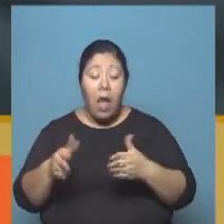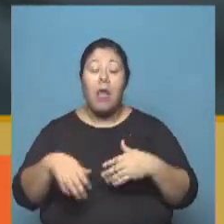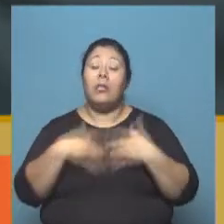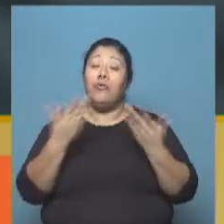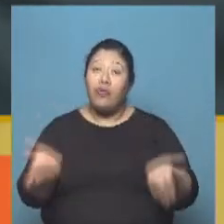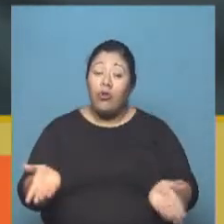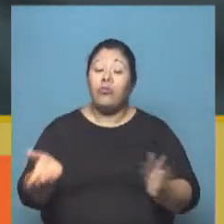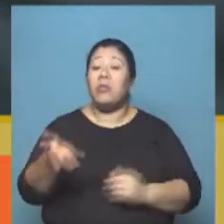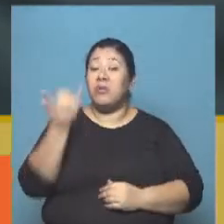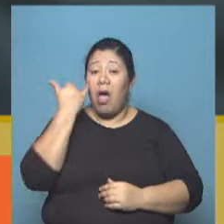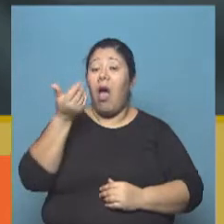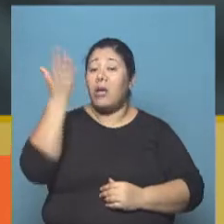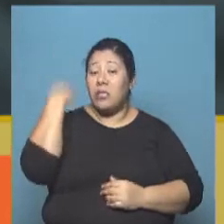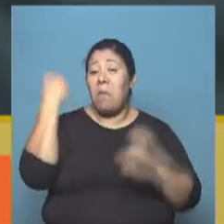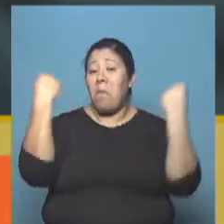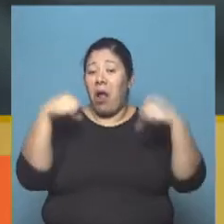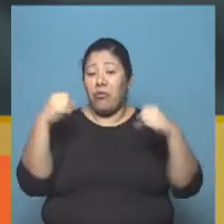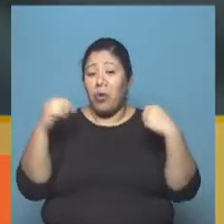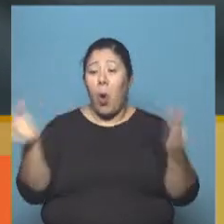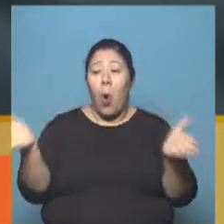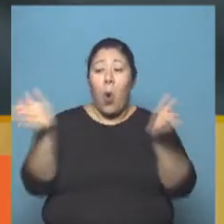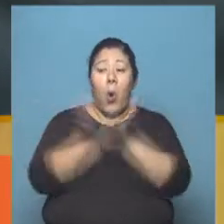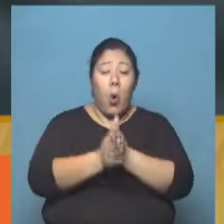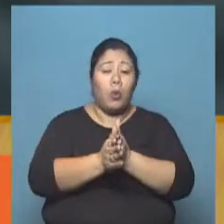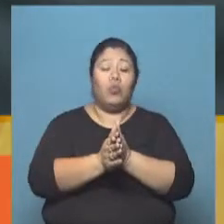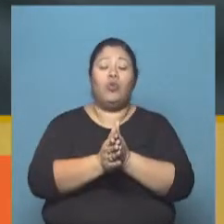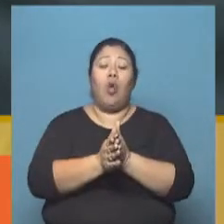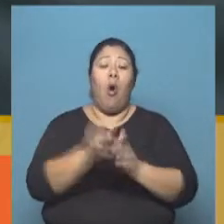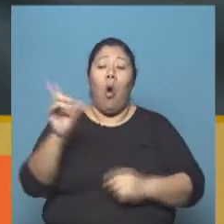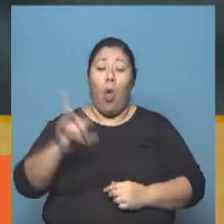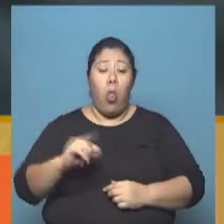que lo ha hecho sin ningún dolor, sin ningún inconveniente, así que no hay un motivo como